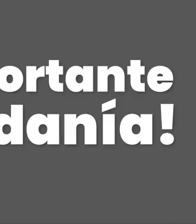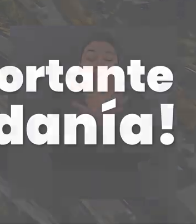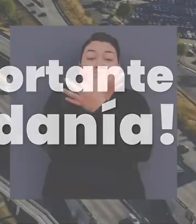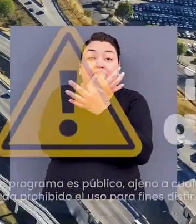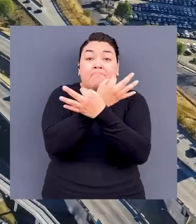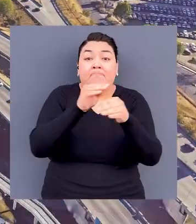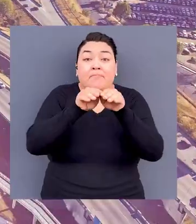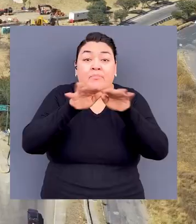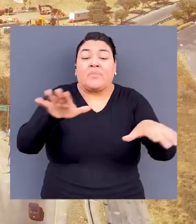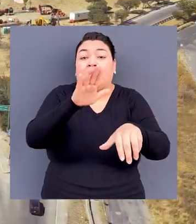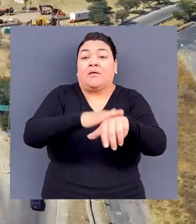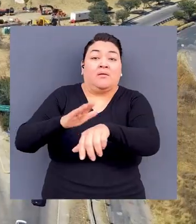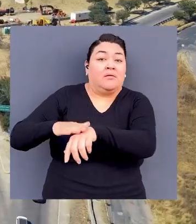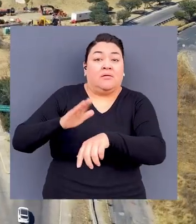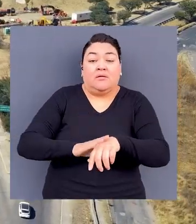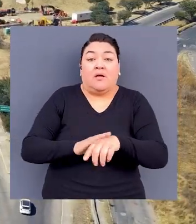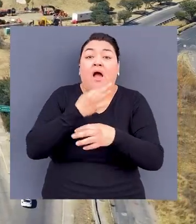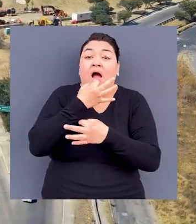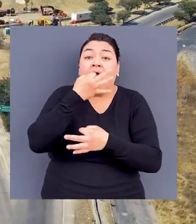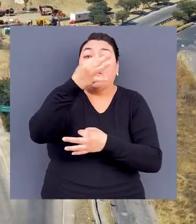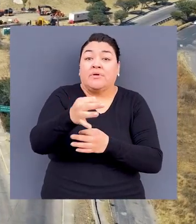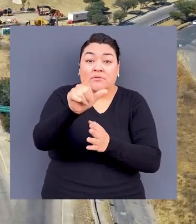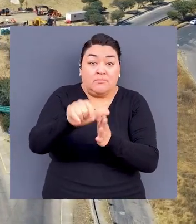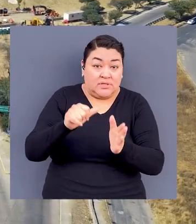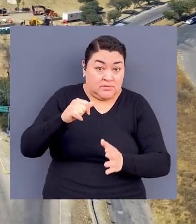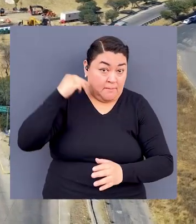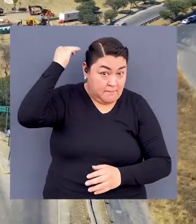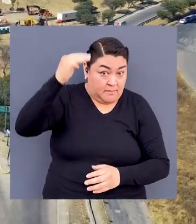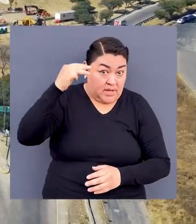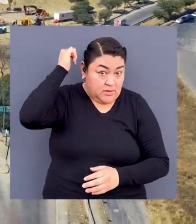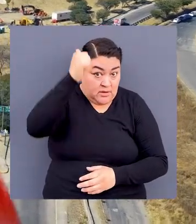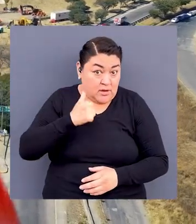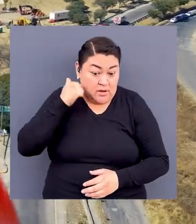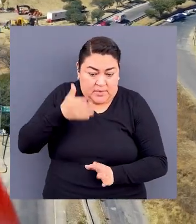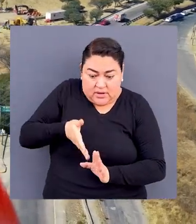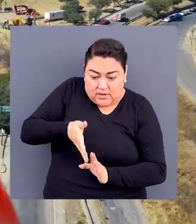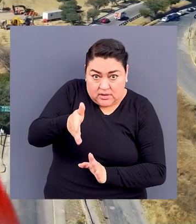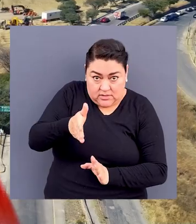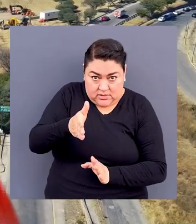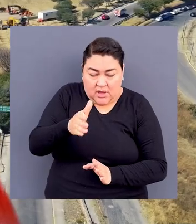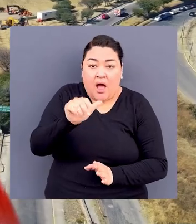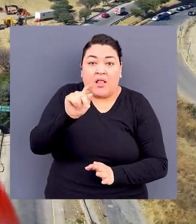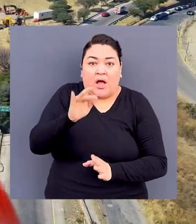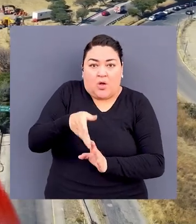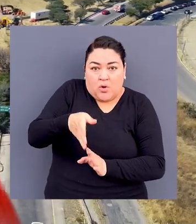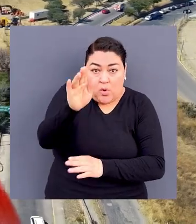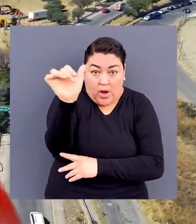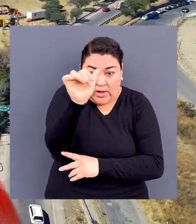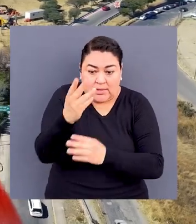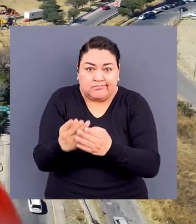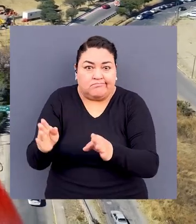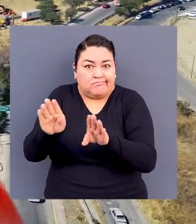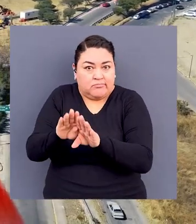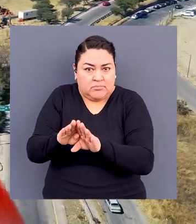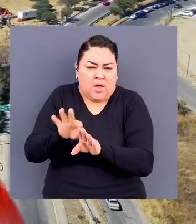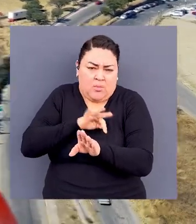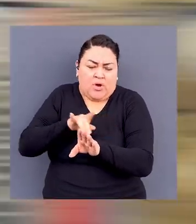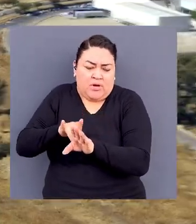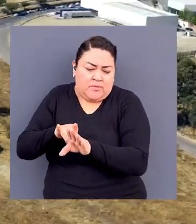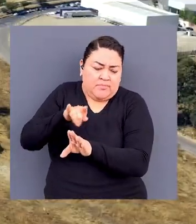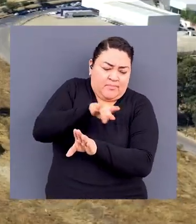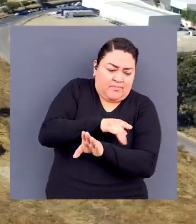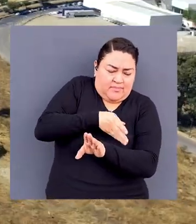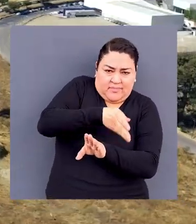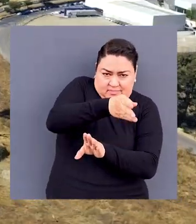Aviso importante a la ciudadanía. Se informa que durante marzo y abril, la lateral de vía Tlixcayot sentido a Tlixco permanecerá cerrada. Los